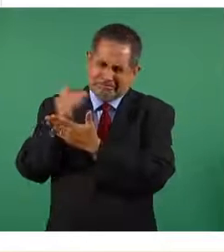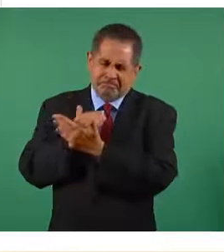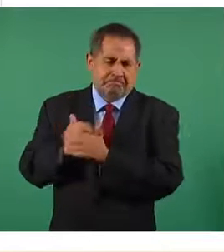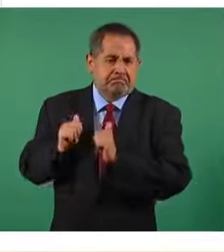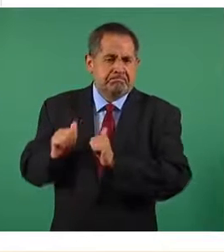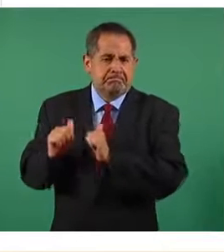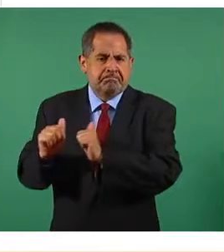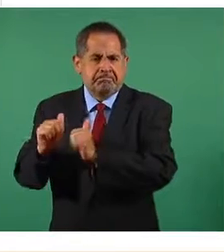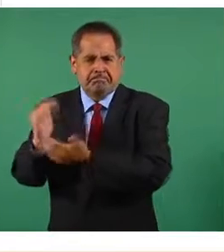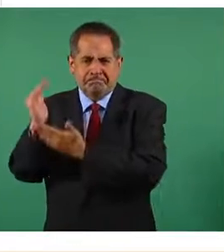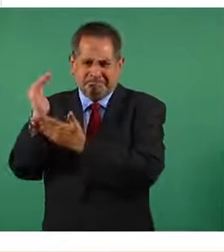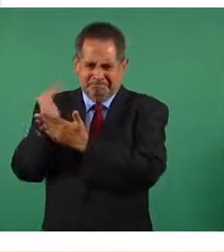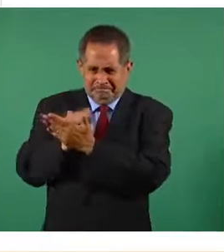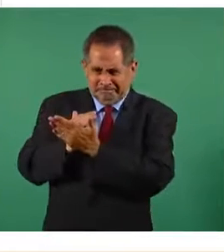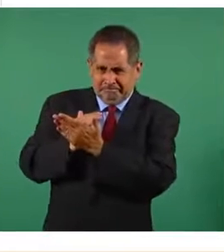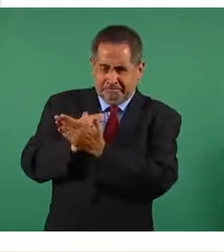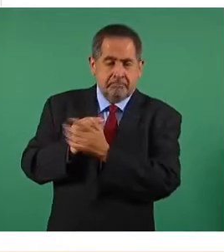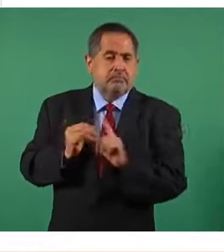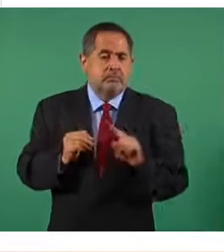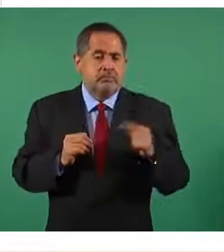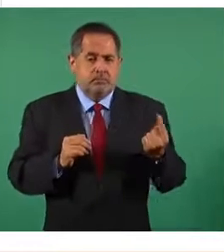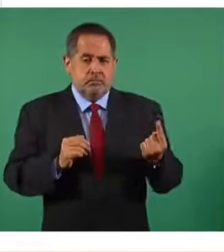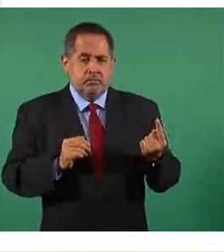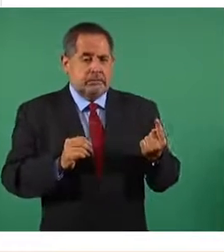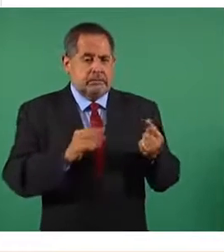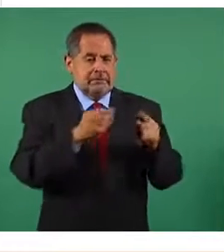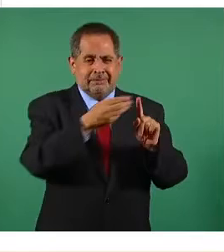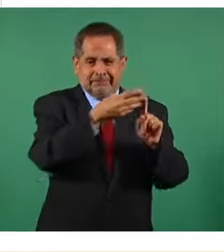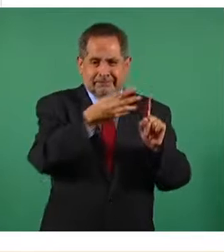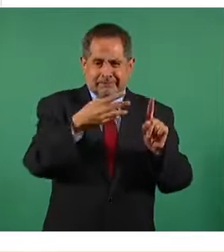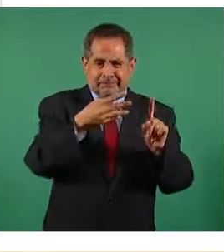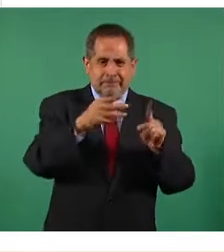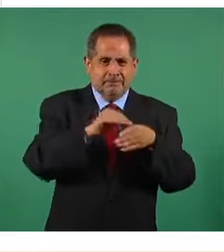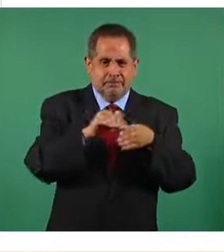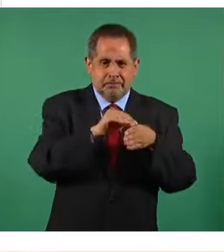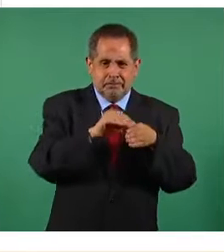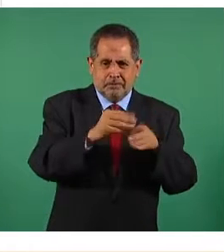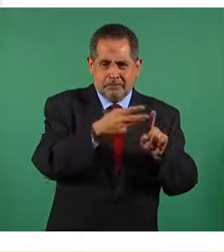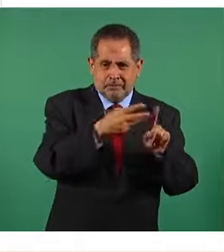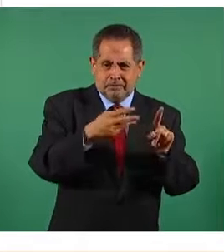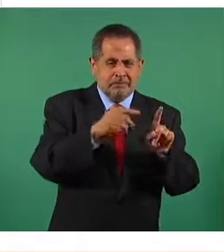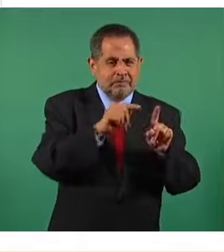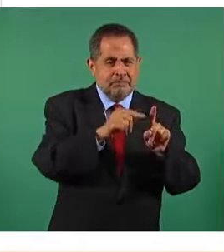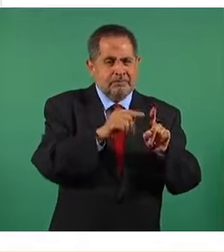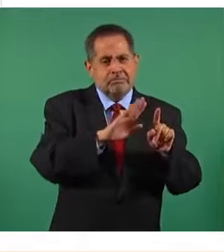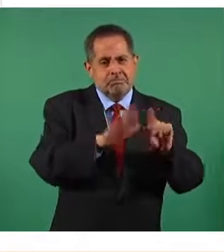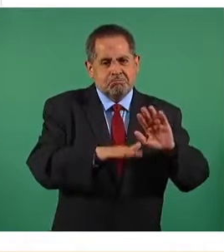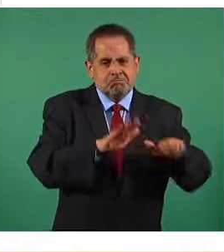edades, particularmente en las edades donde era más importante la mortalidad, que